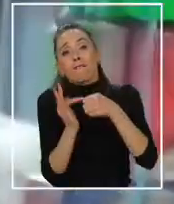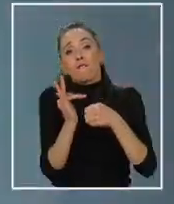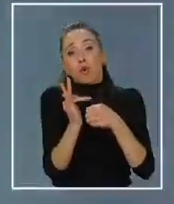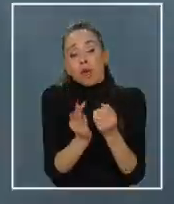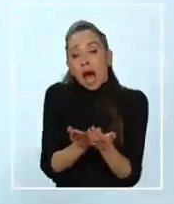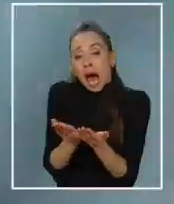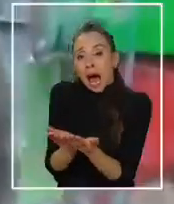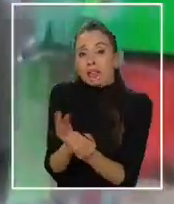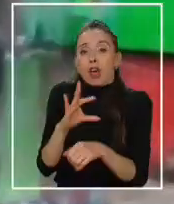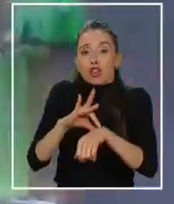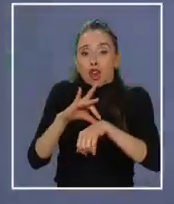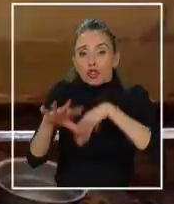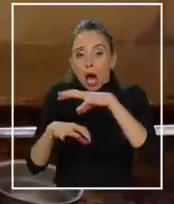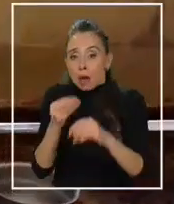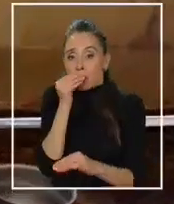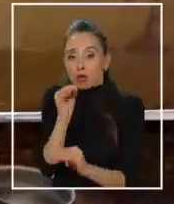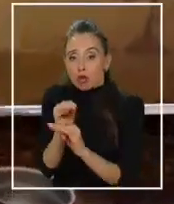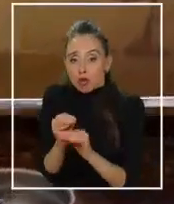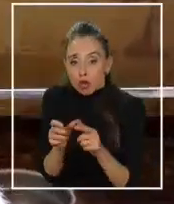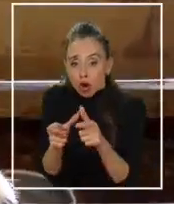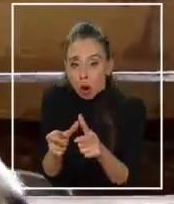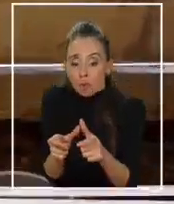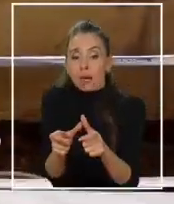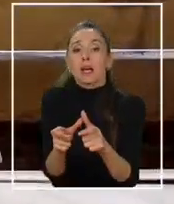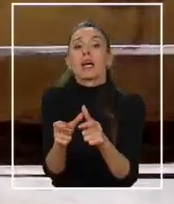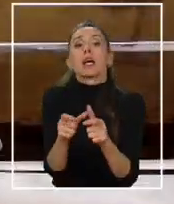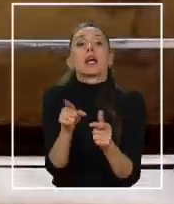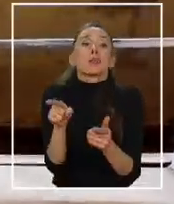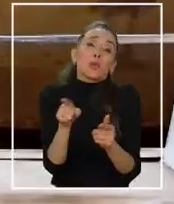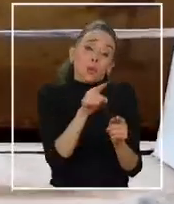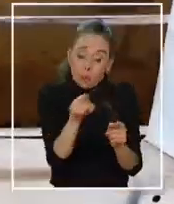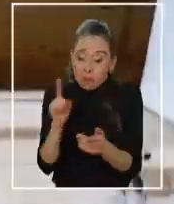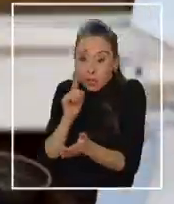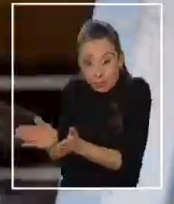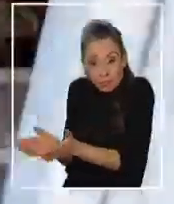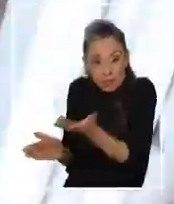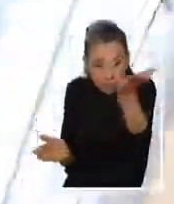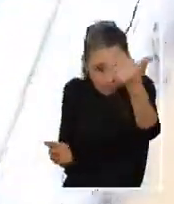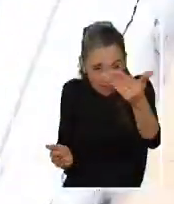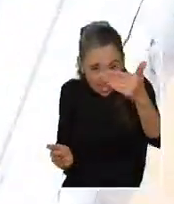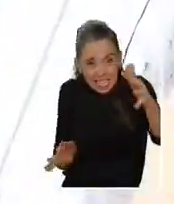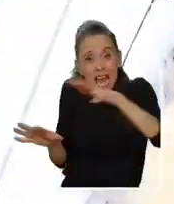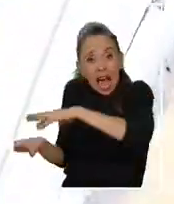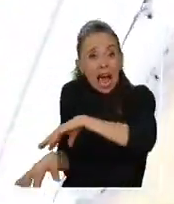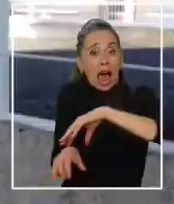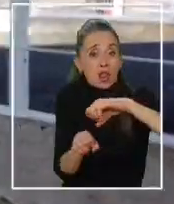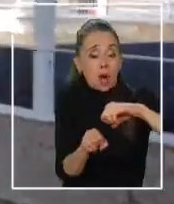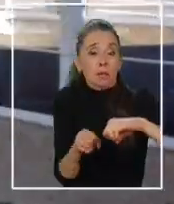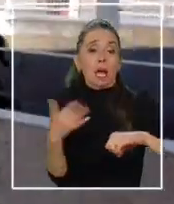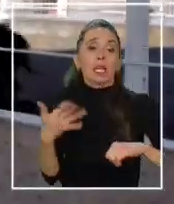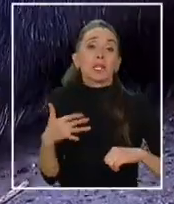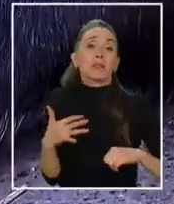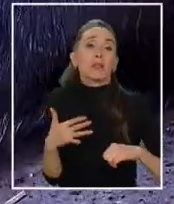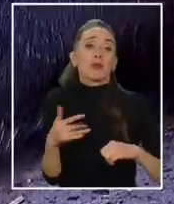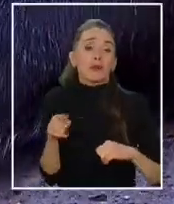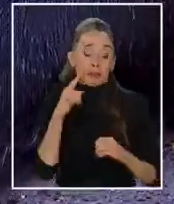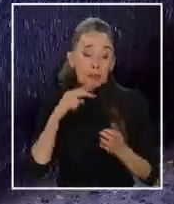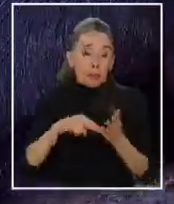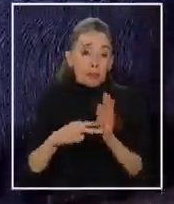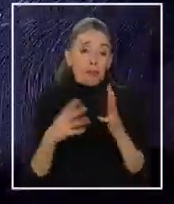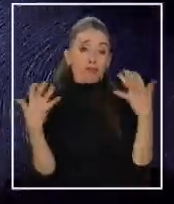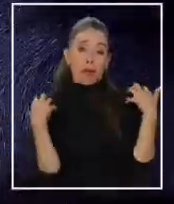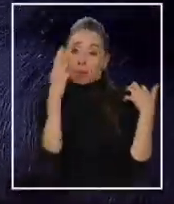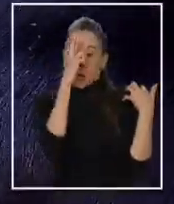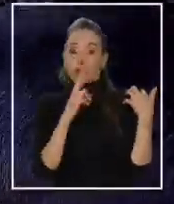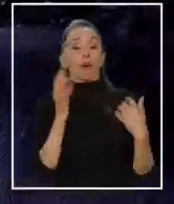brindando atención veterinaria, alimentación y promoviendo la adopción responsable cumplen un rol primordial ante este problema. Bueno,